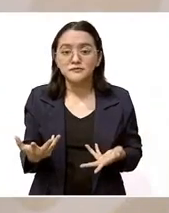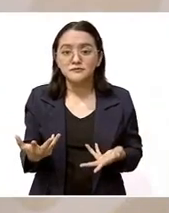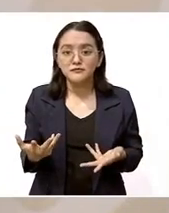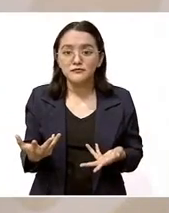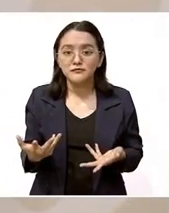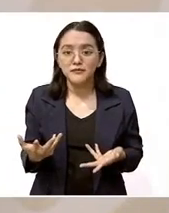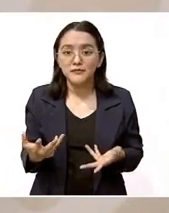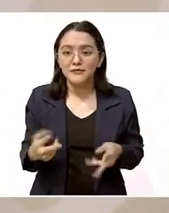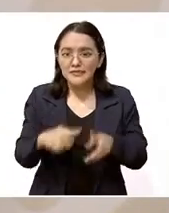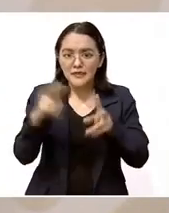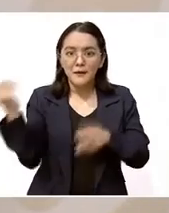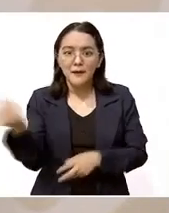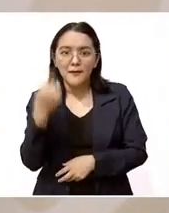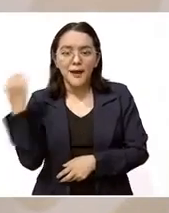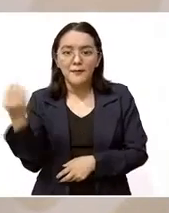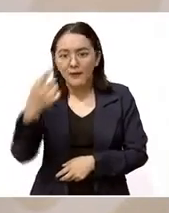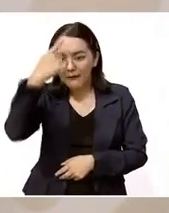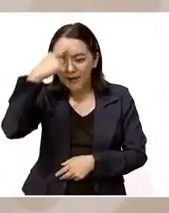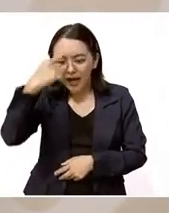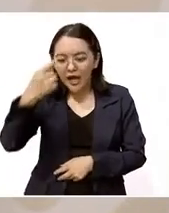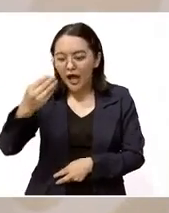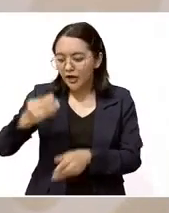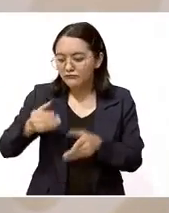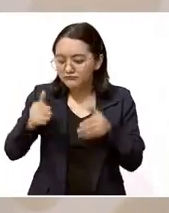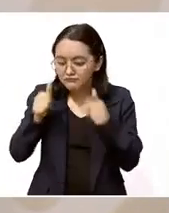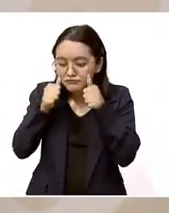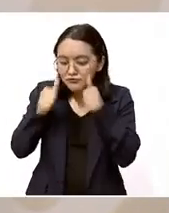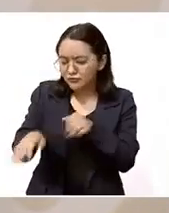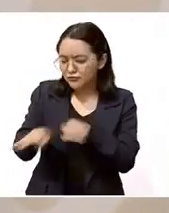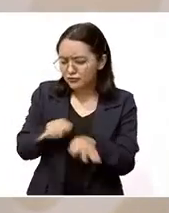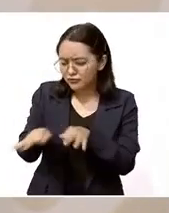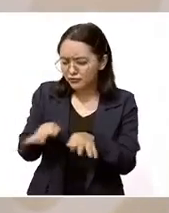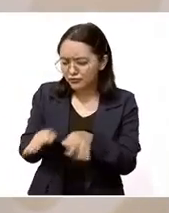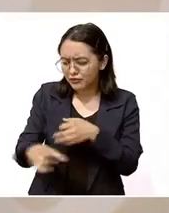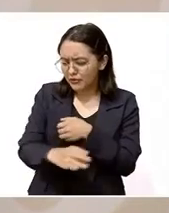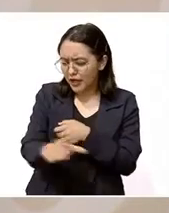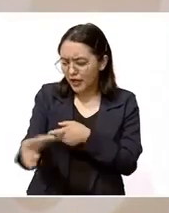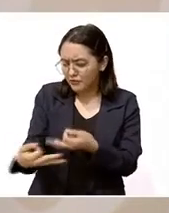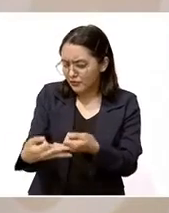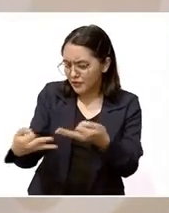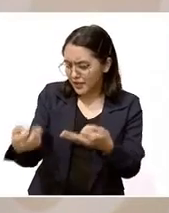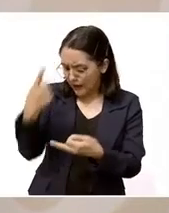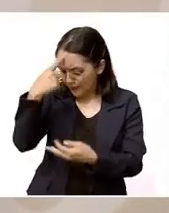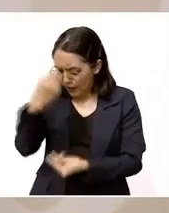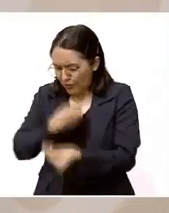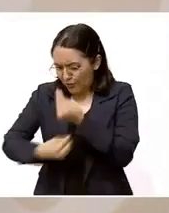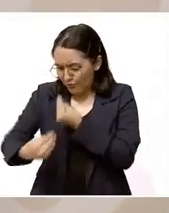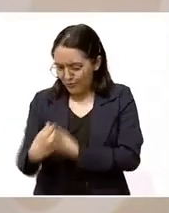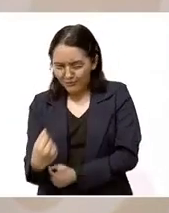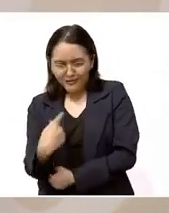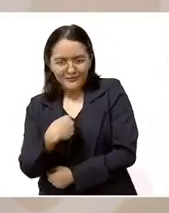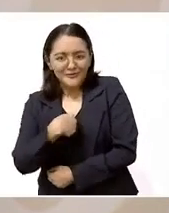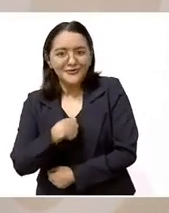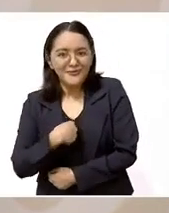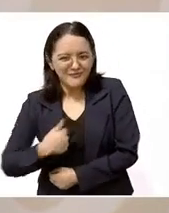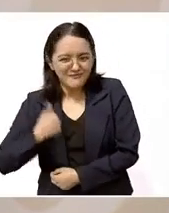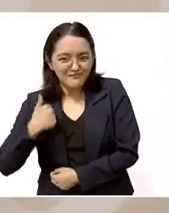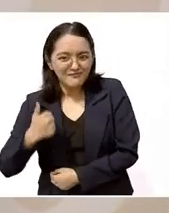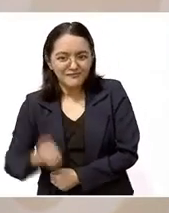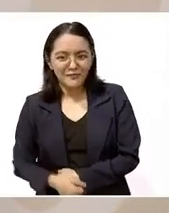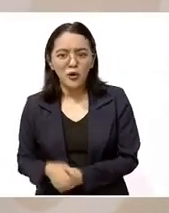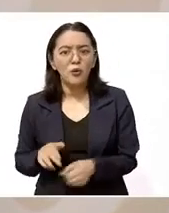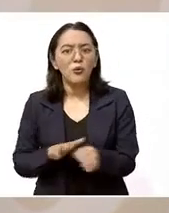el autoconsumo. En esta campaña de producción tiene como uno de sus